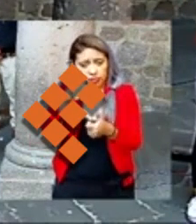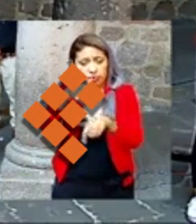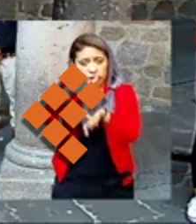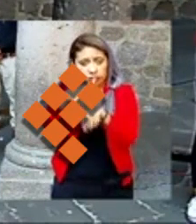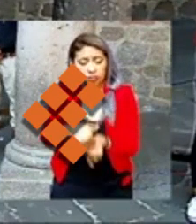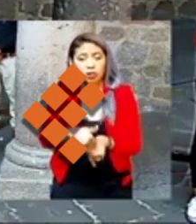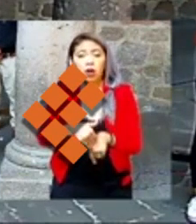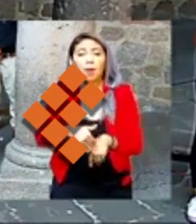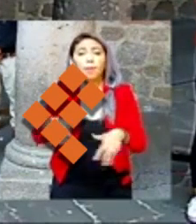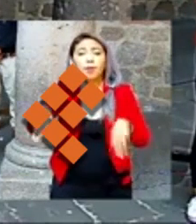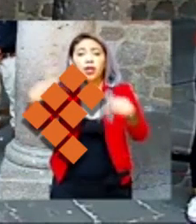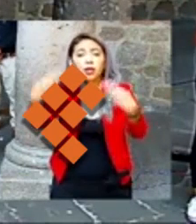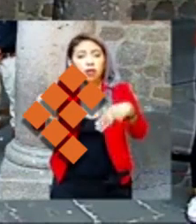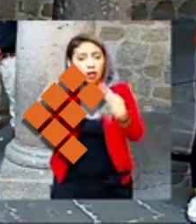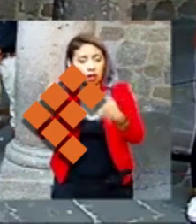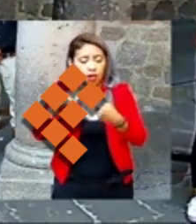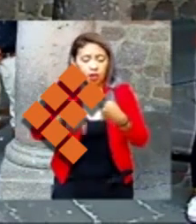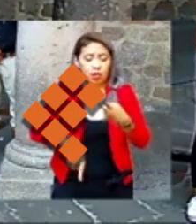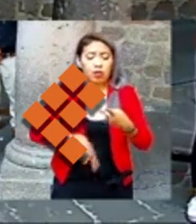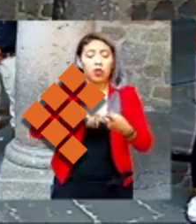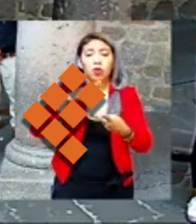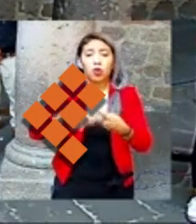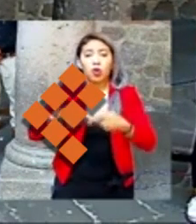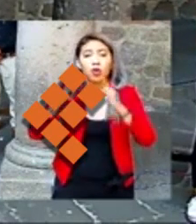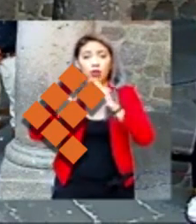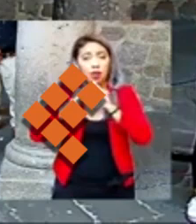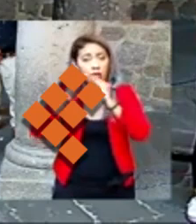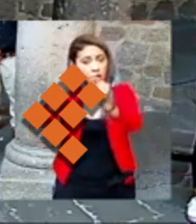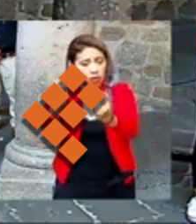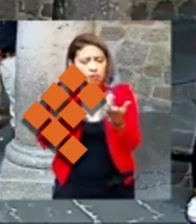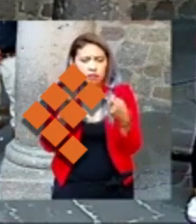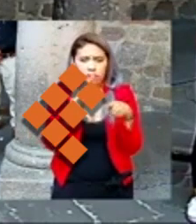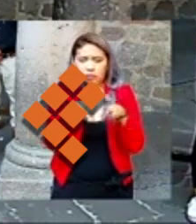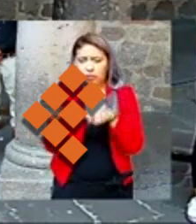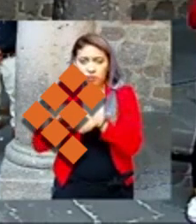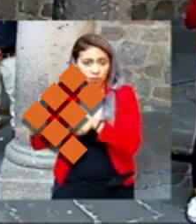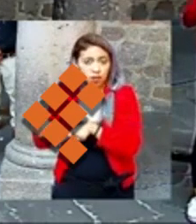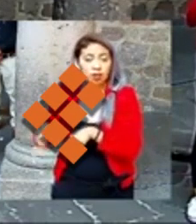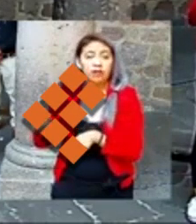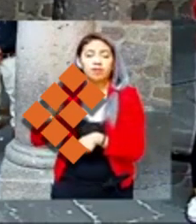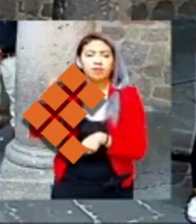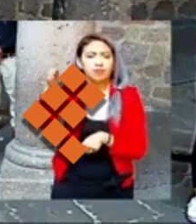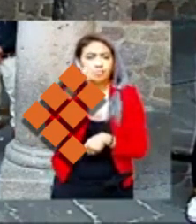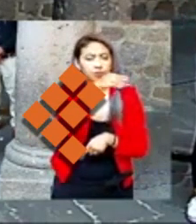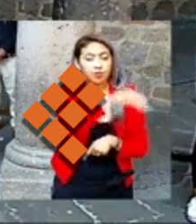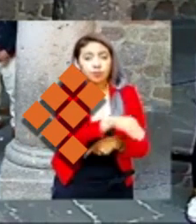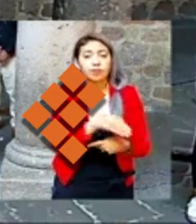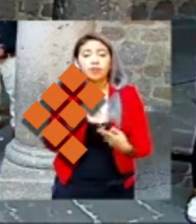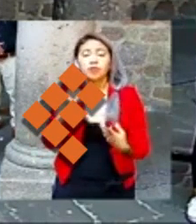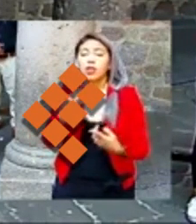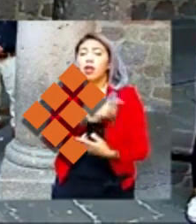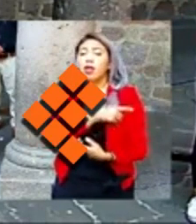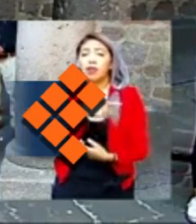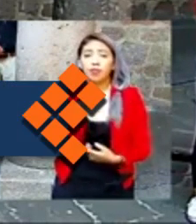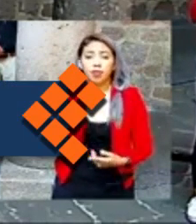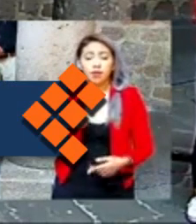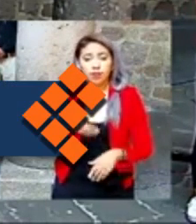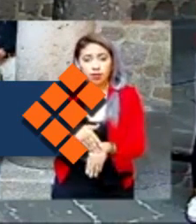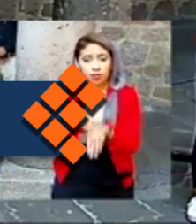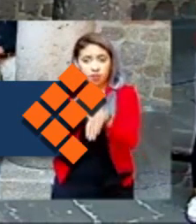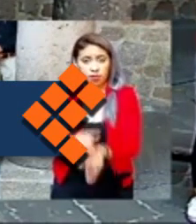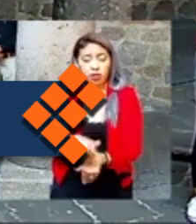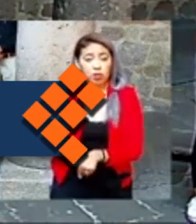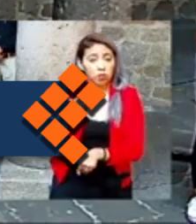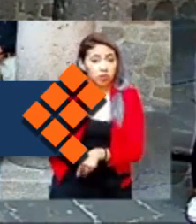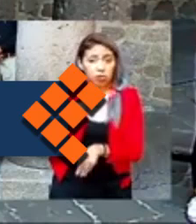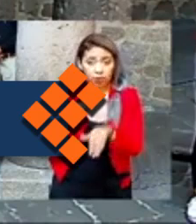mercados, en los mercados sobre ruedas, que también hemos estado en ellos, tienen que ser atendidas. Si estos no las